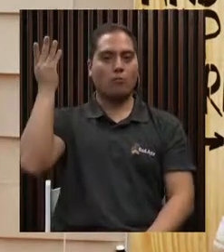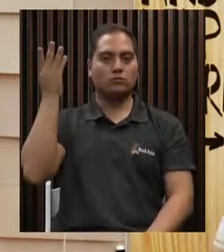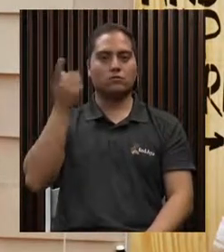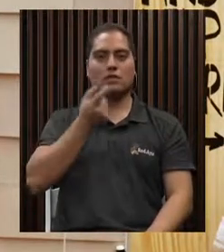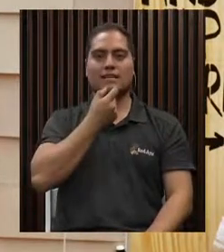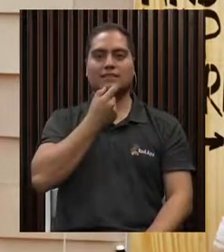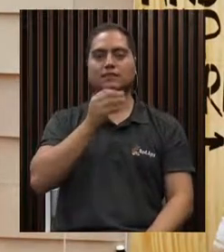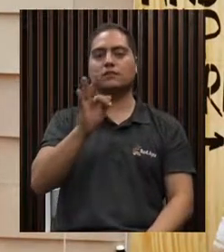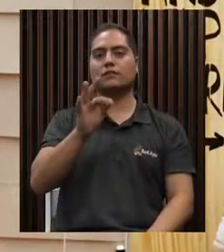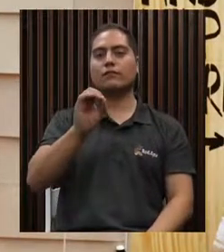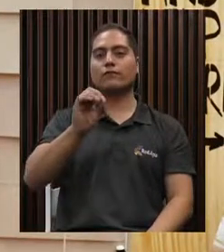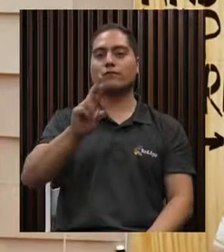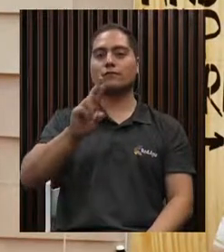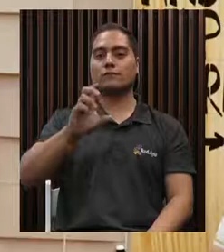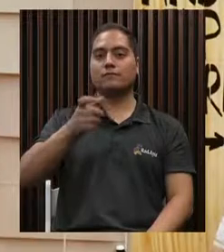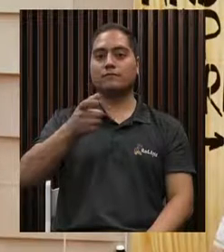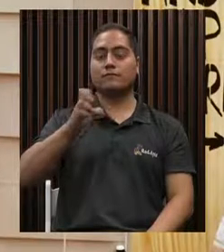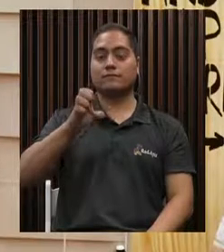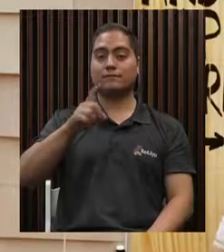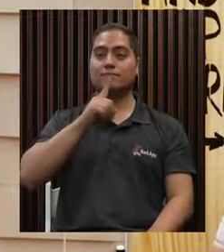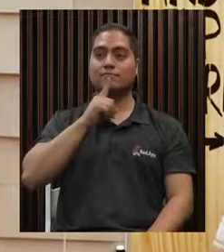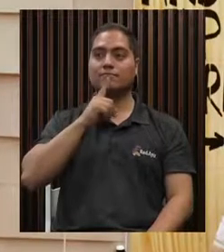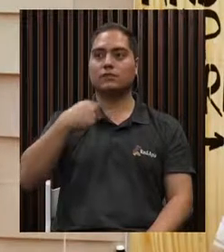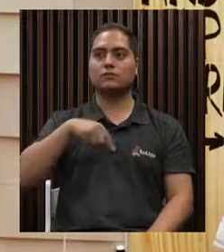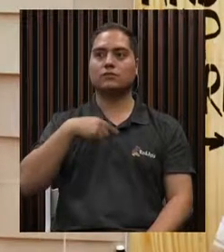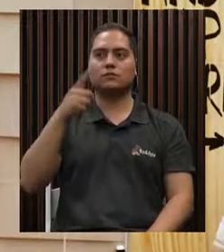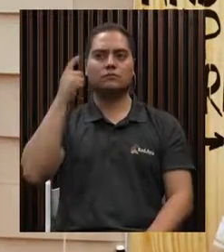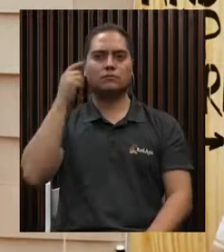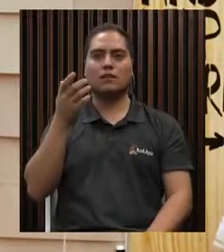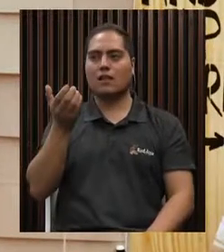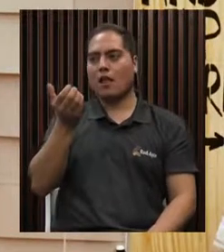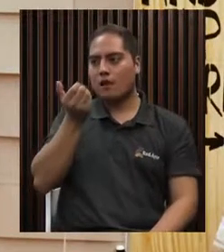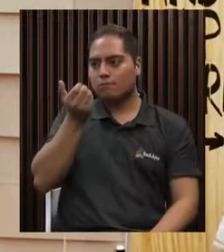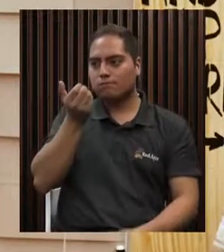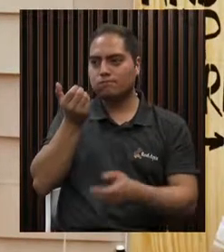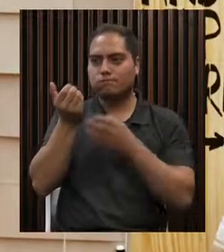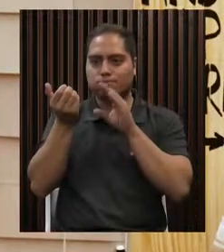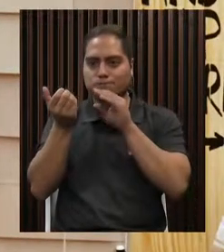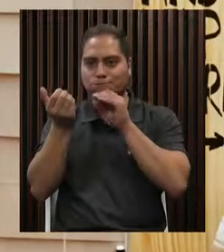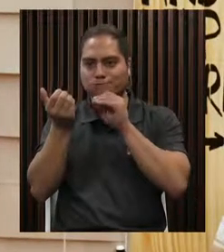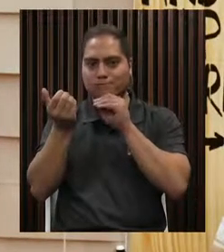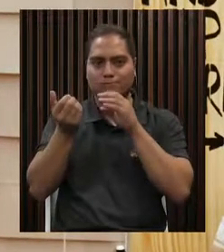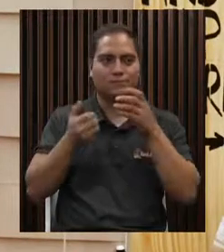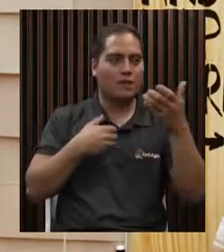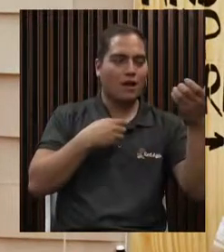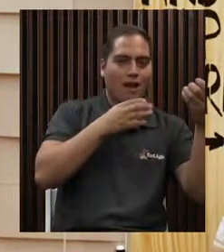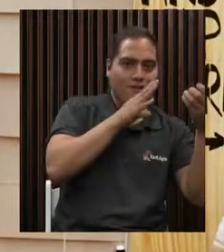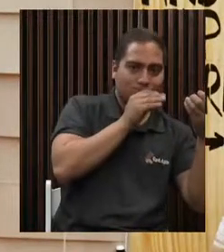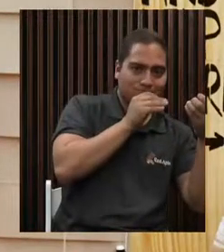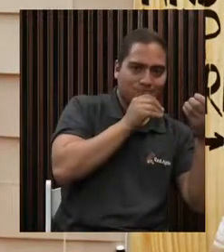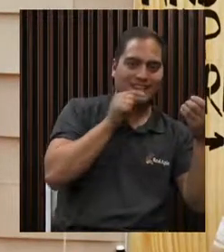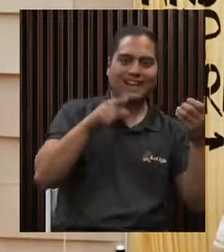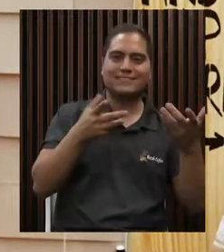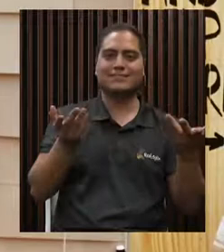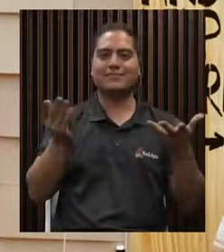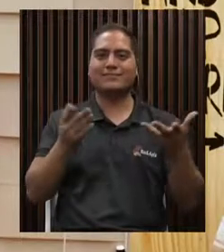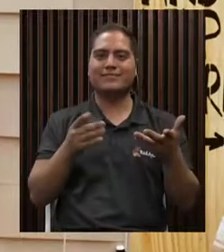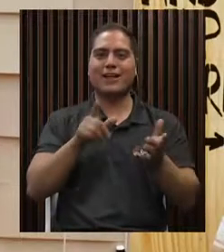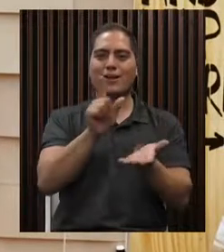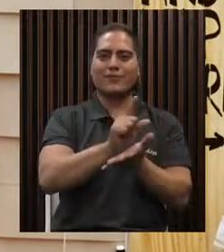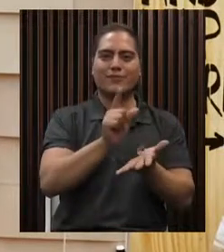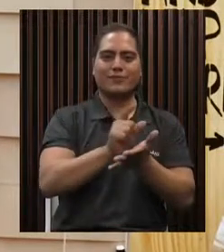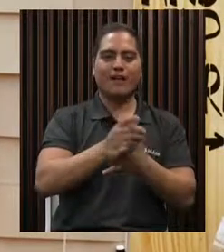también, cierto, hemos evitado usar el walkie-talkie de una instalación que es de madera. Acá era una galería y